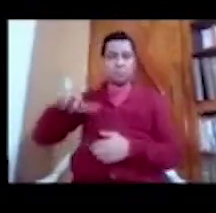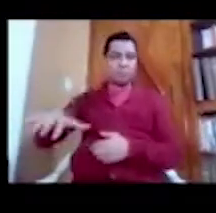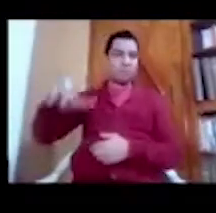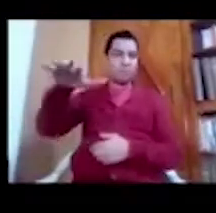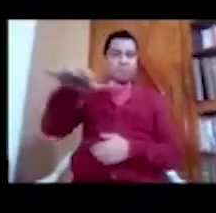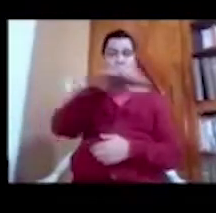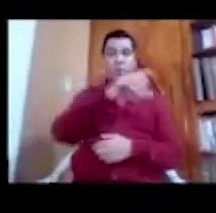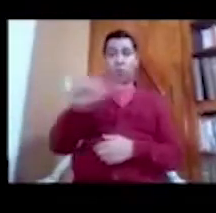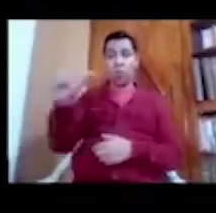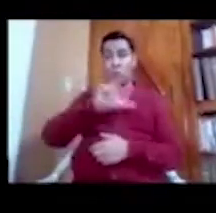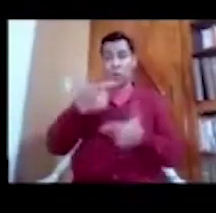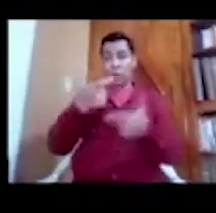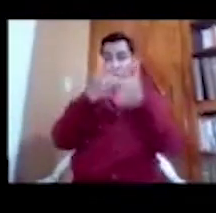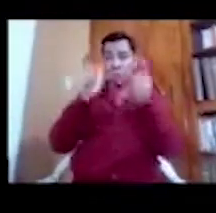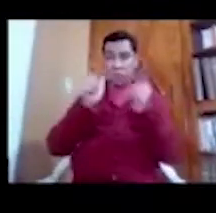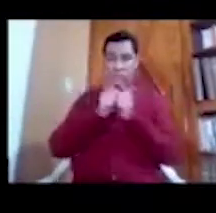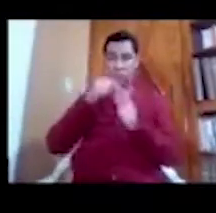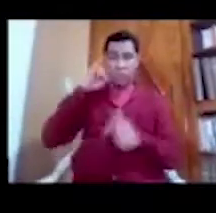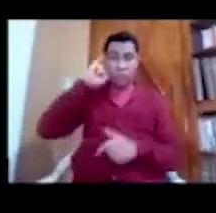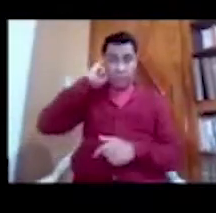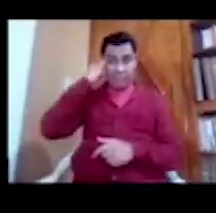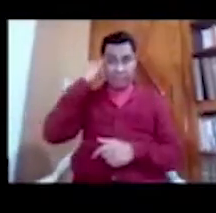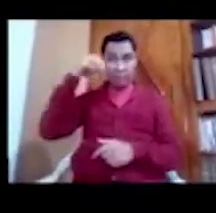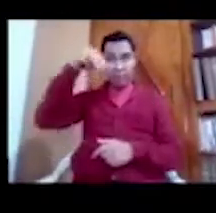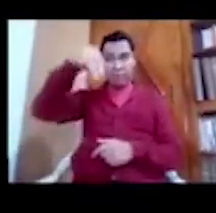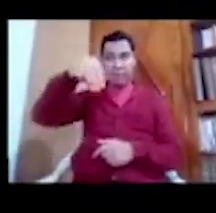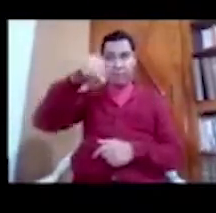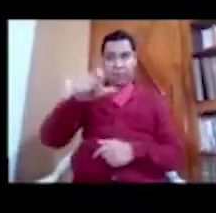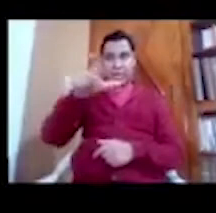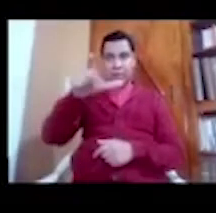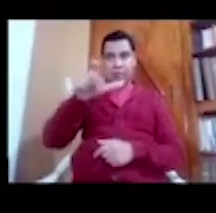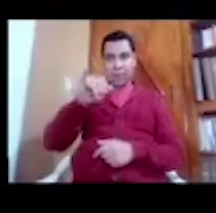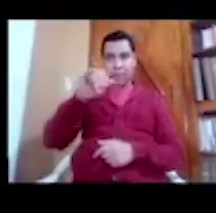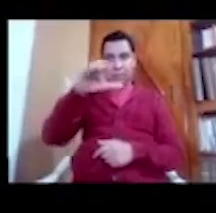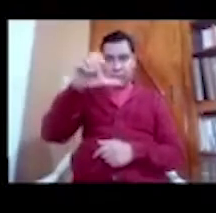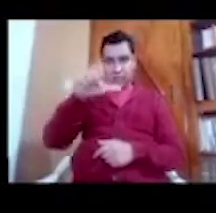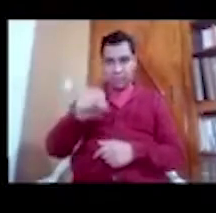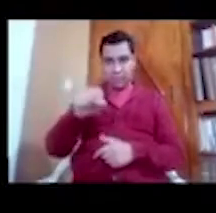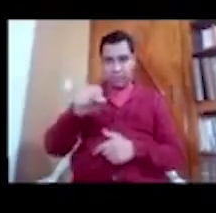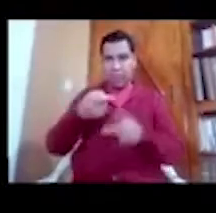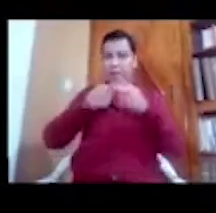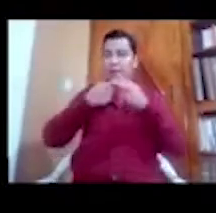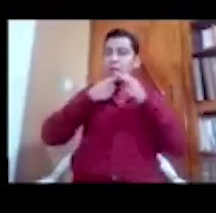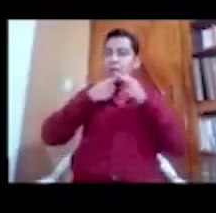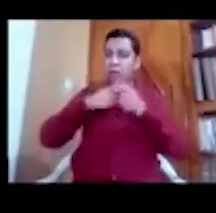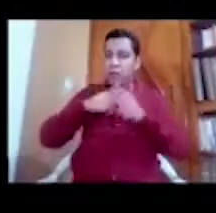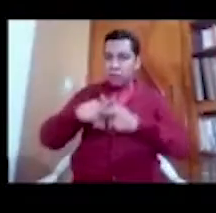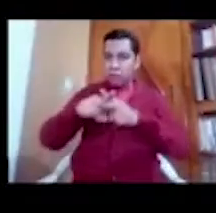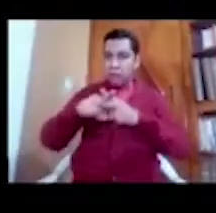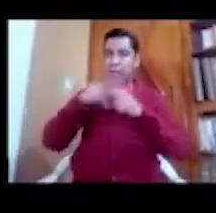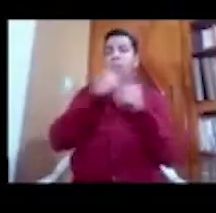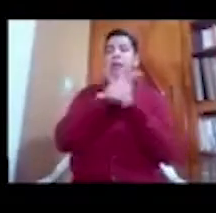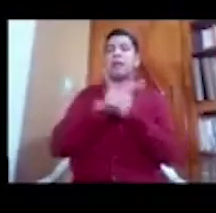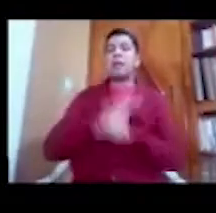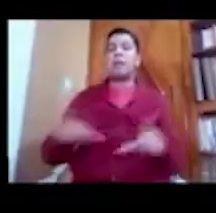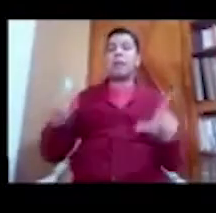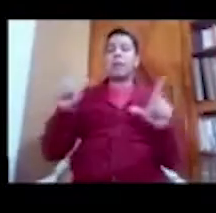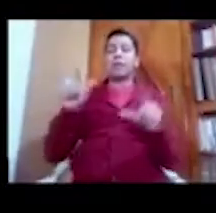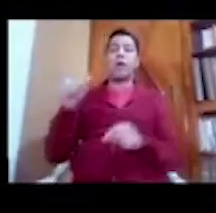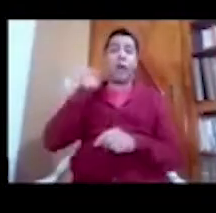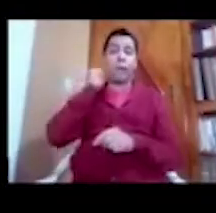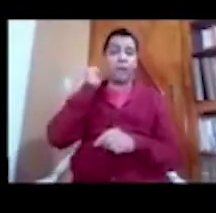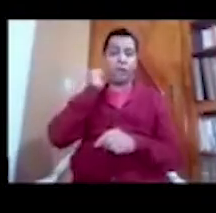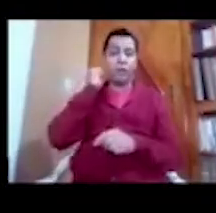expansión mexica, por supuesto, la liberación de Azcapotzalco la hacen los